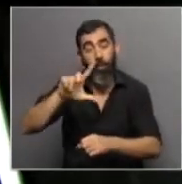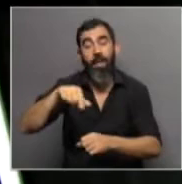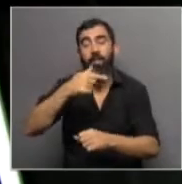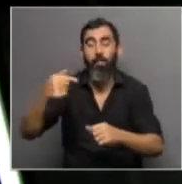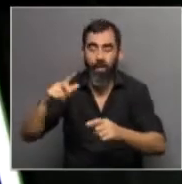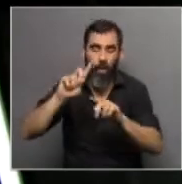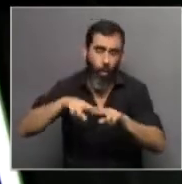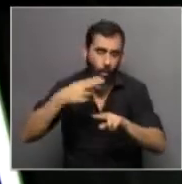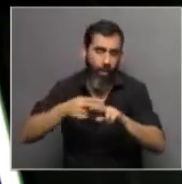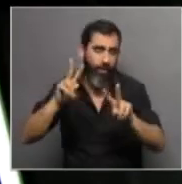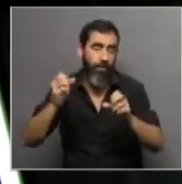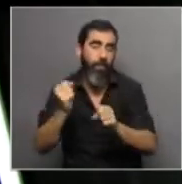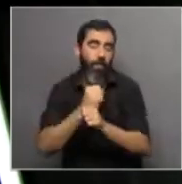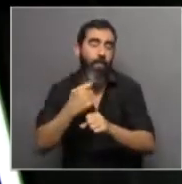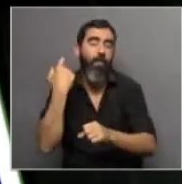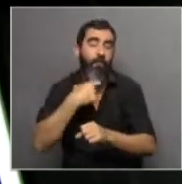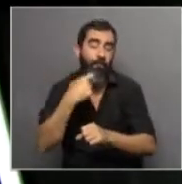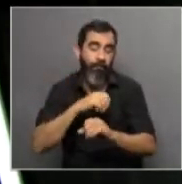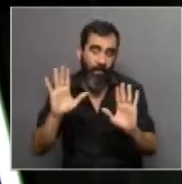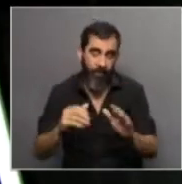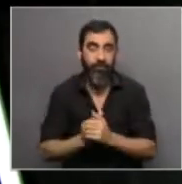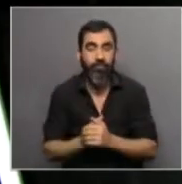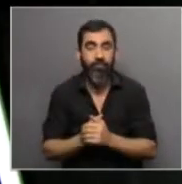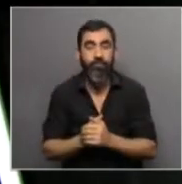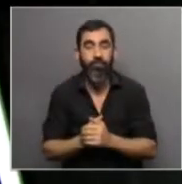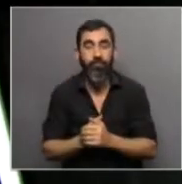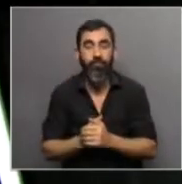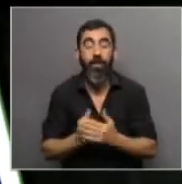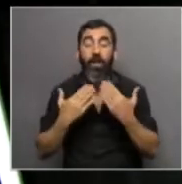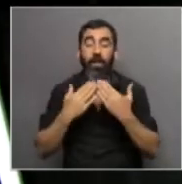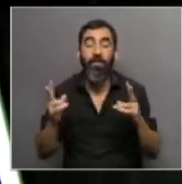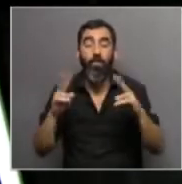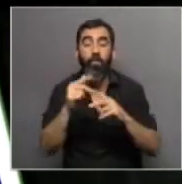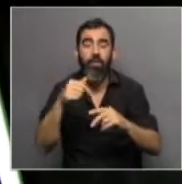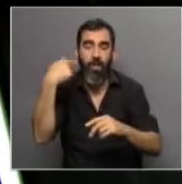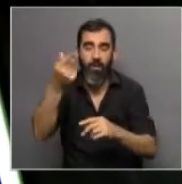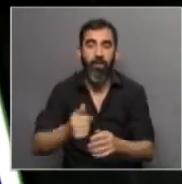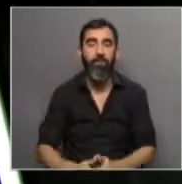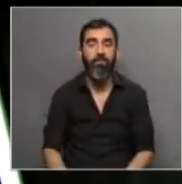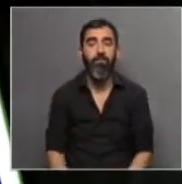hablar un poquito más de los que todavía no se presentaron. Por lo pronto, nos vamos. Gracias por acompañarnos y buenas noches.